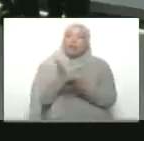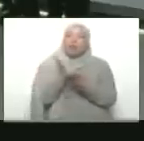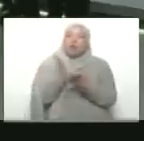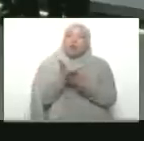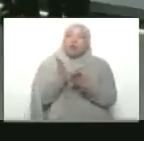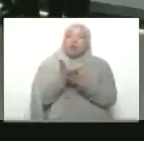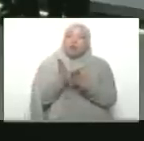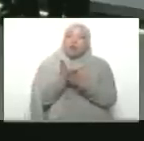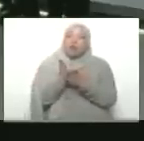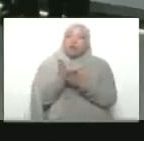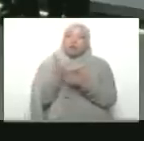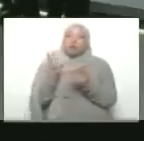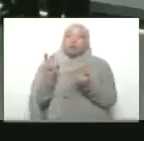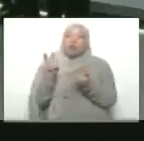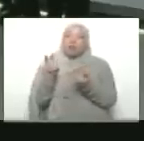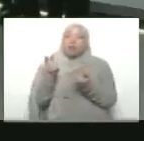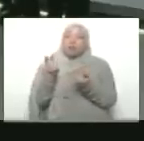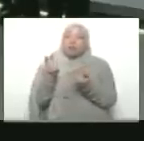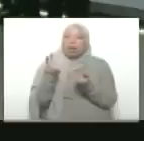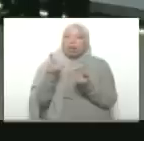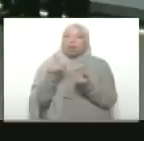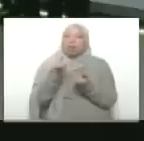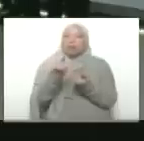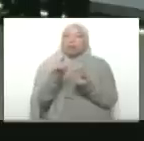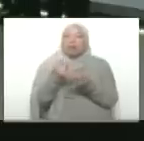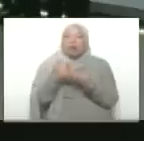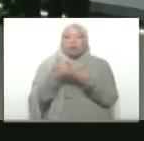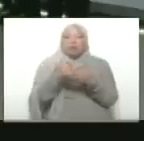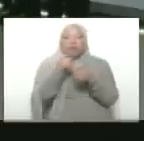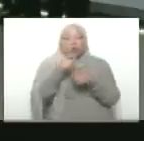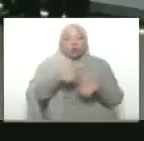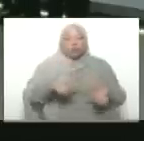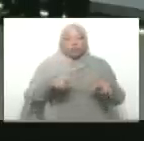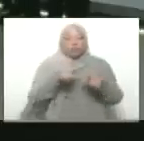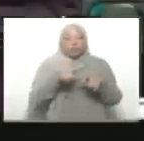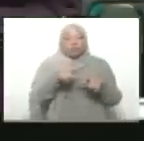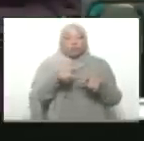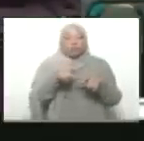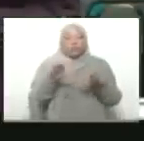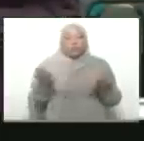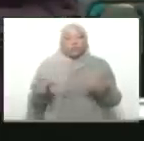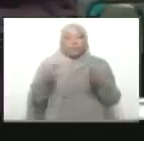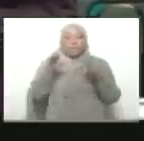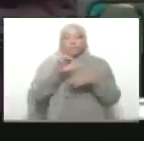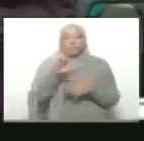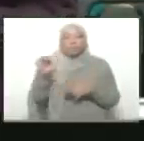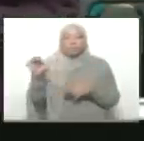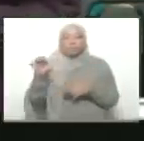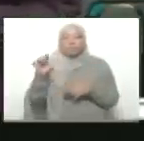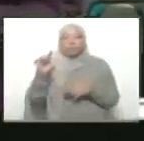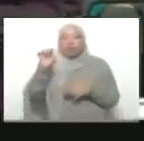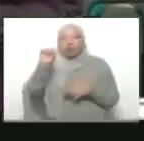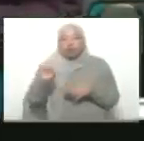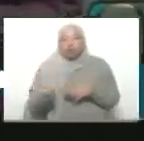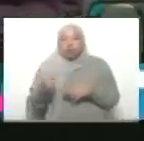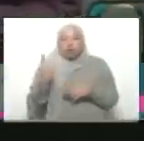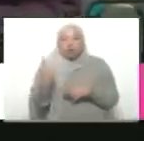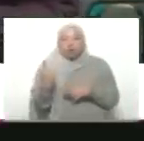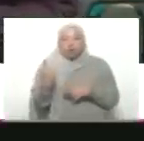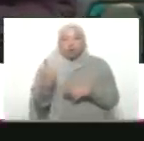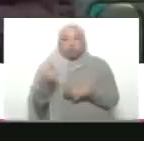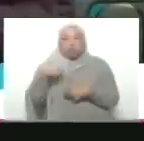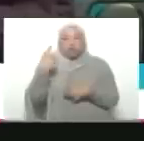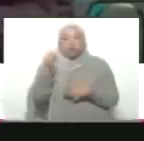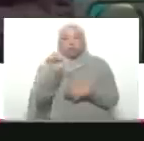Central tenemos una escuela nueva gracias a no ferná que nos ó ese espacio eso que es la torre este en el sótano uno la vamos estrar la semana que